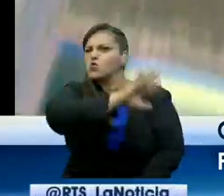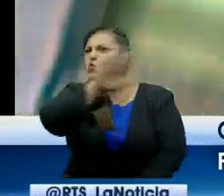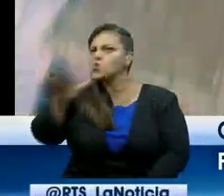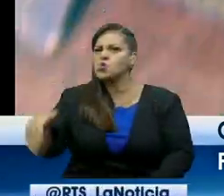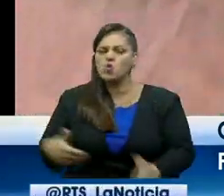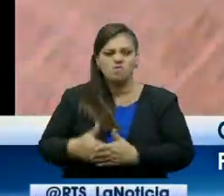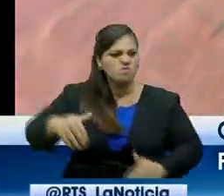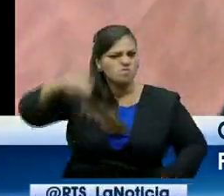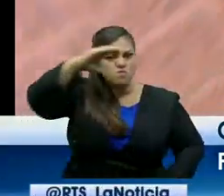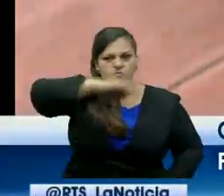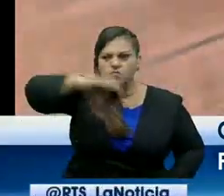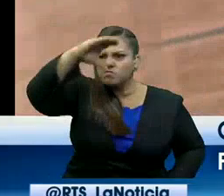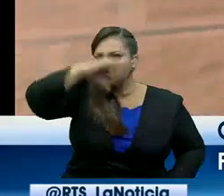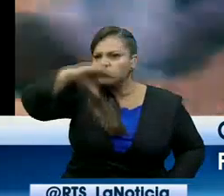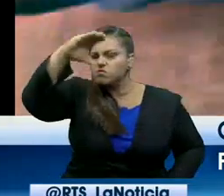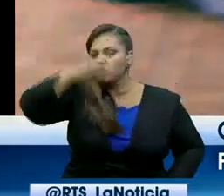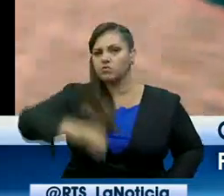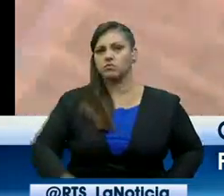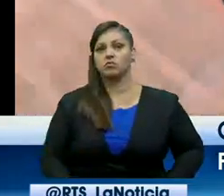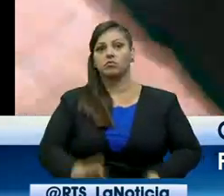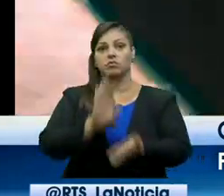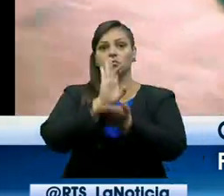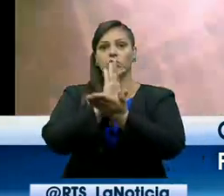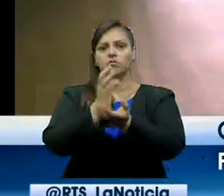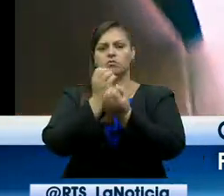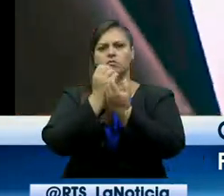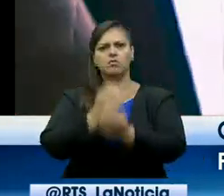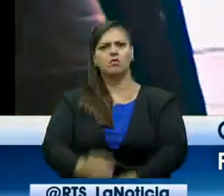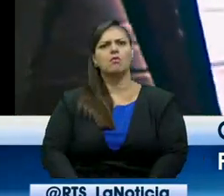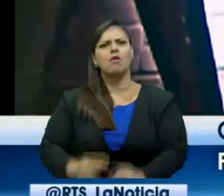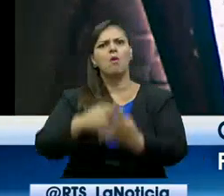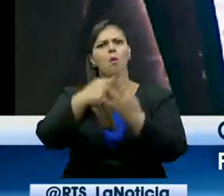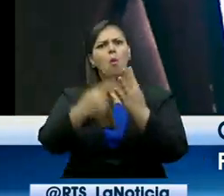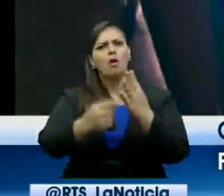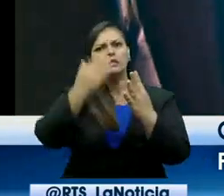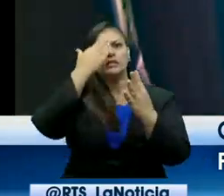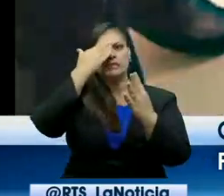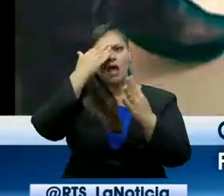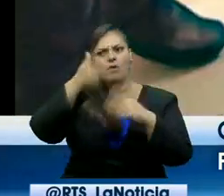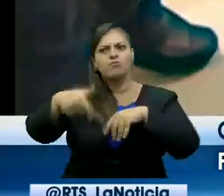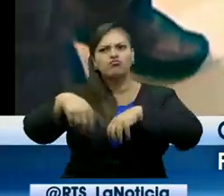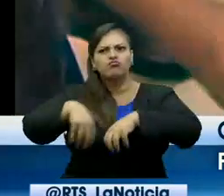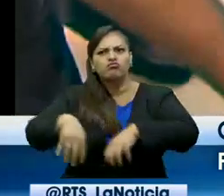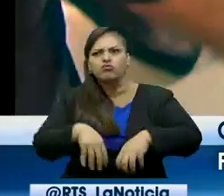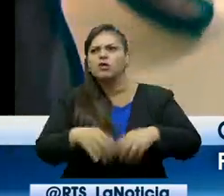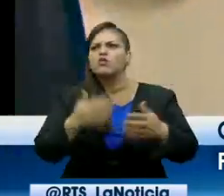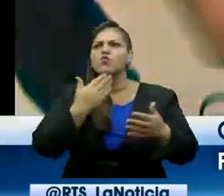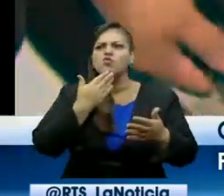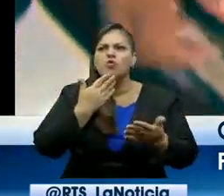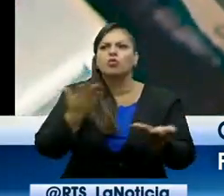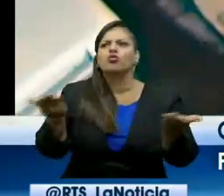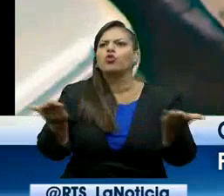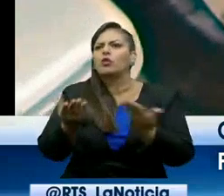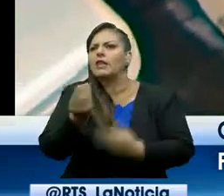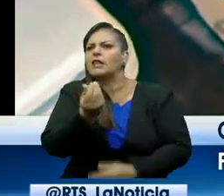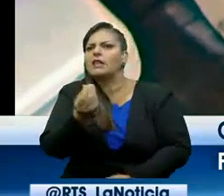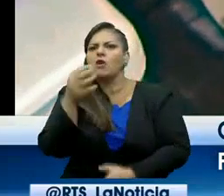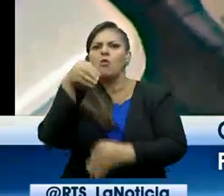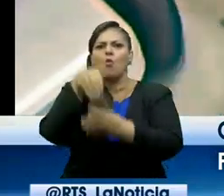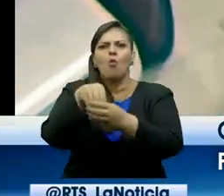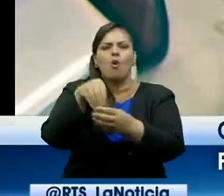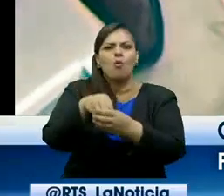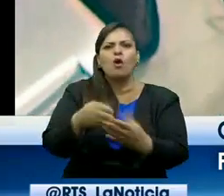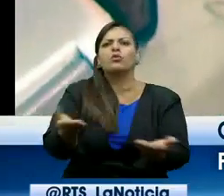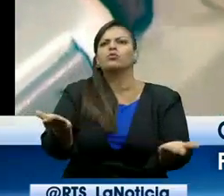acción aseguran que los antisociales ya conocían los movimientos al interior de la oficina. Sabían la ubicación de cada cosa y hasta